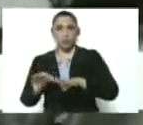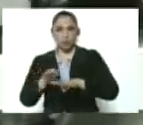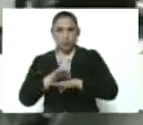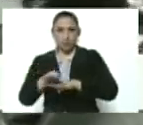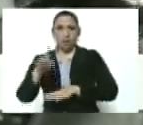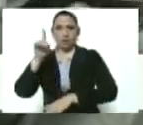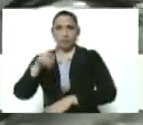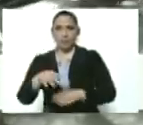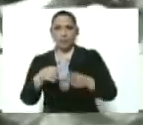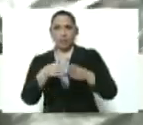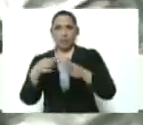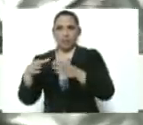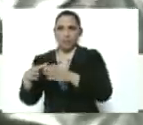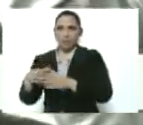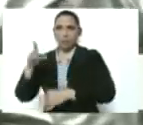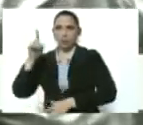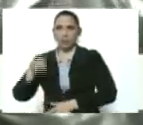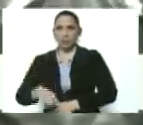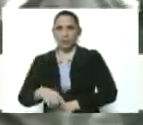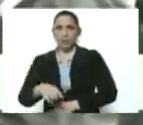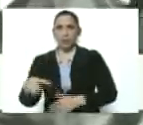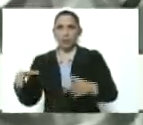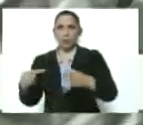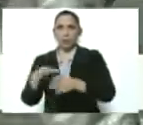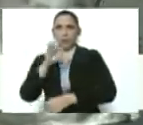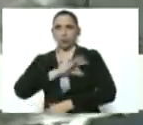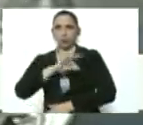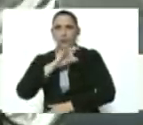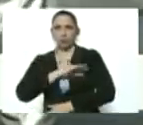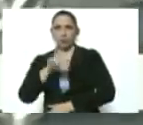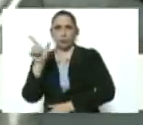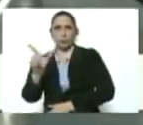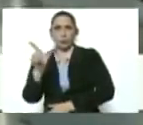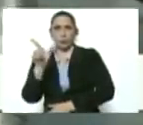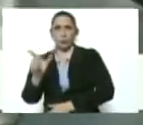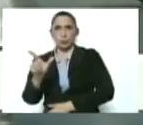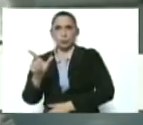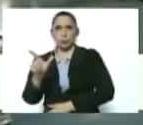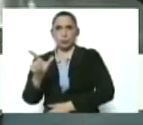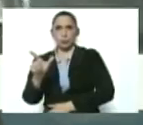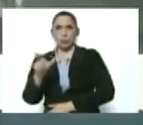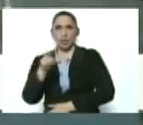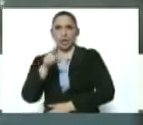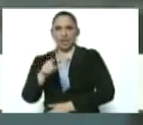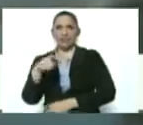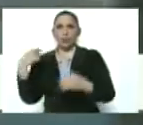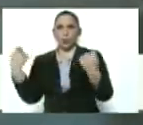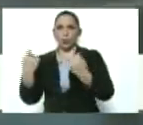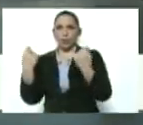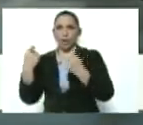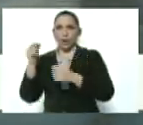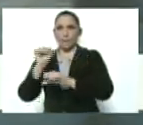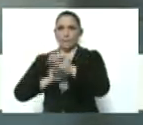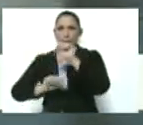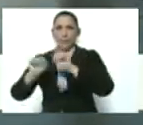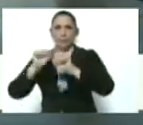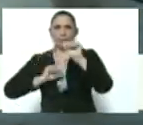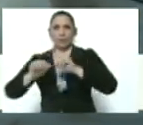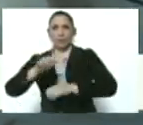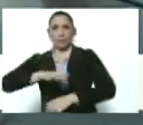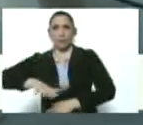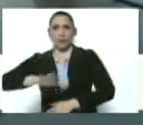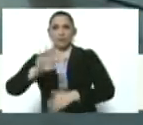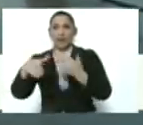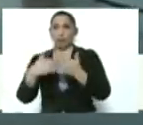los equipos también del partido socialista unidos de venezuela que han estado en estas jornadas preventivas en plaza hemos hasta